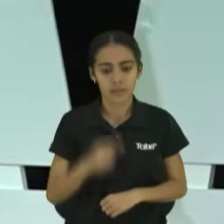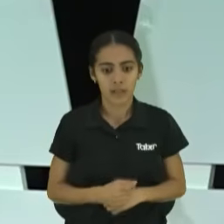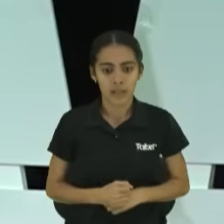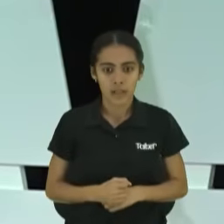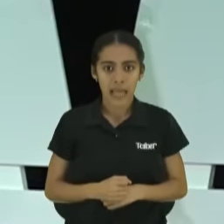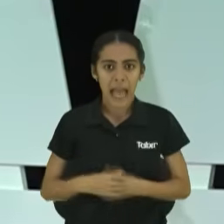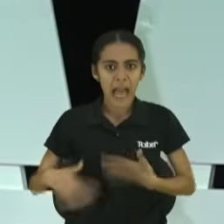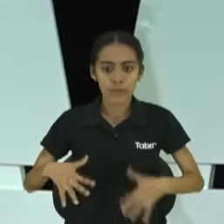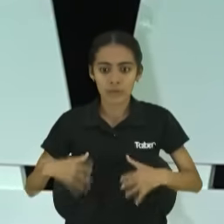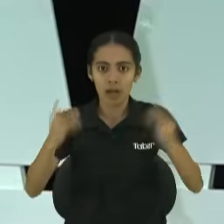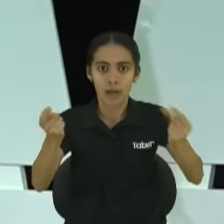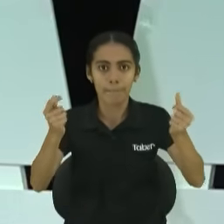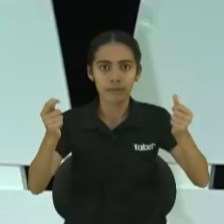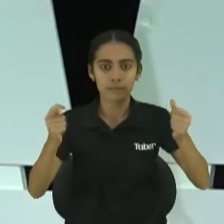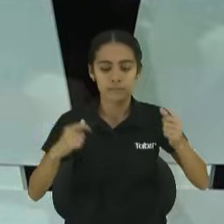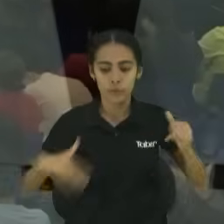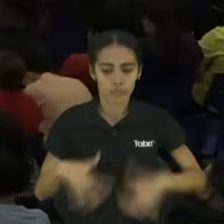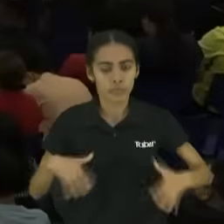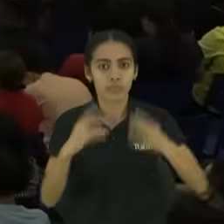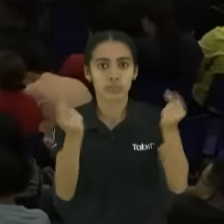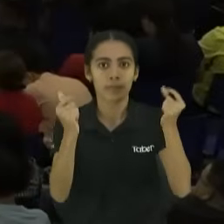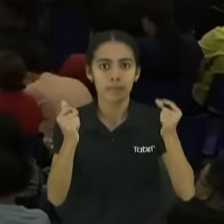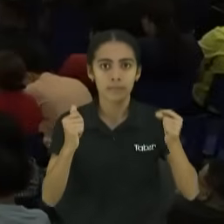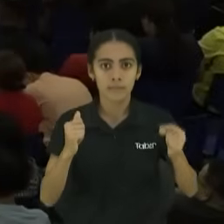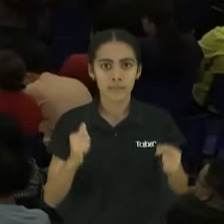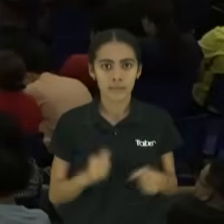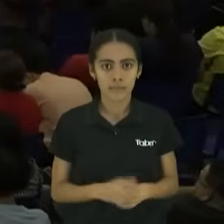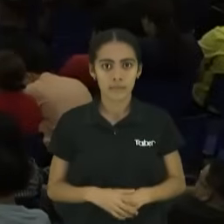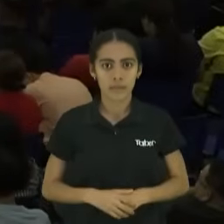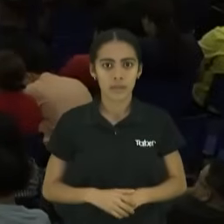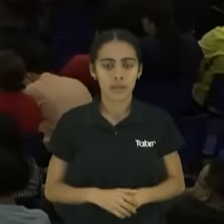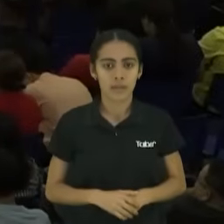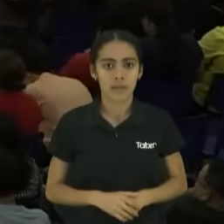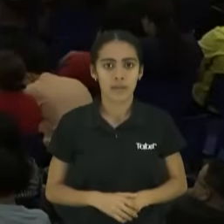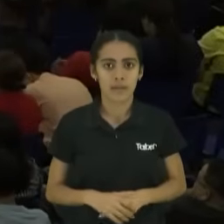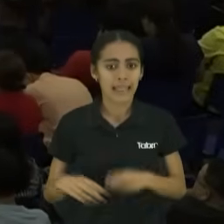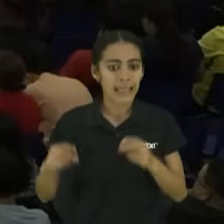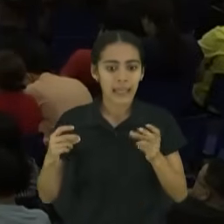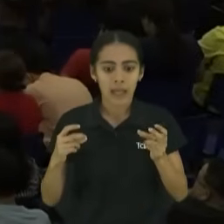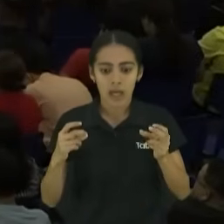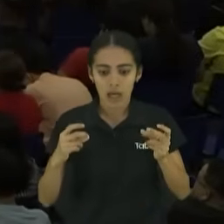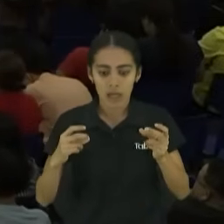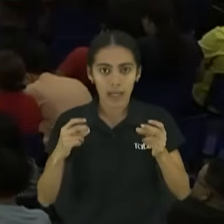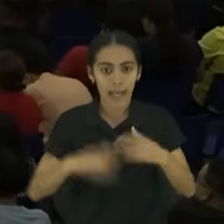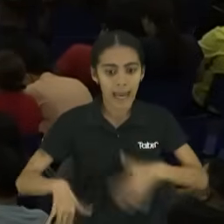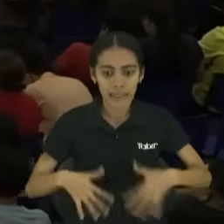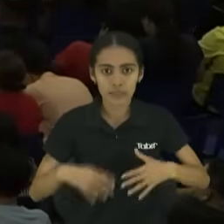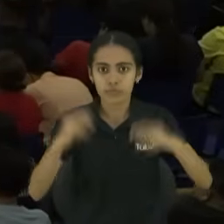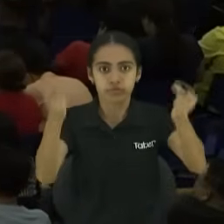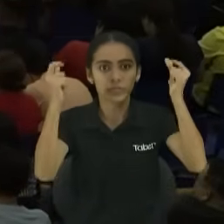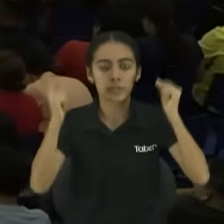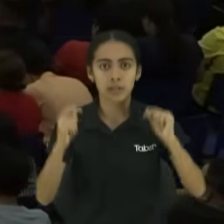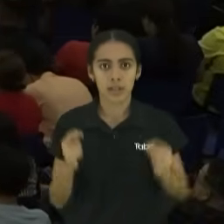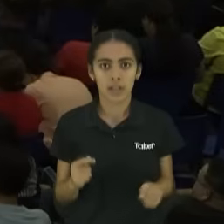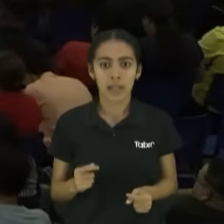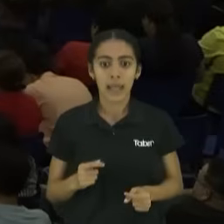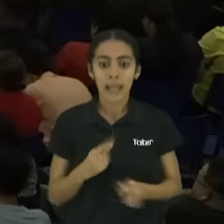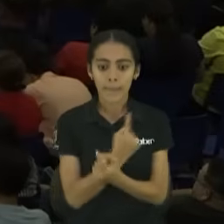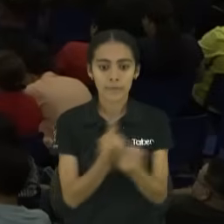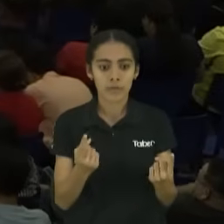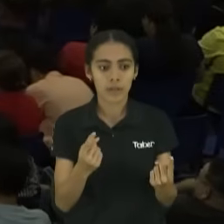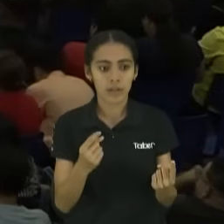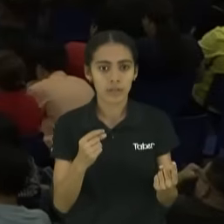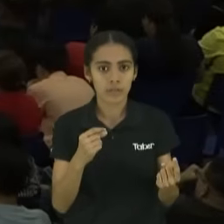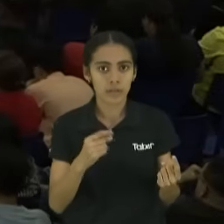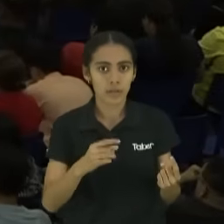compulsivos aquí? Yo me pongo como el burro número uno. Compulsivo no es el que solo compra, compulsivo es el que reacciona. La gente no ha terminado de hablar y usted ya está